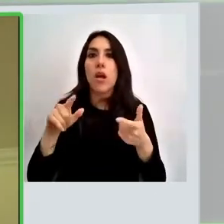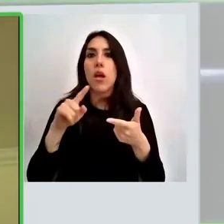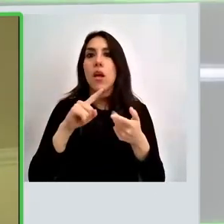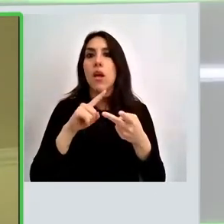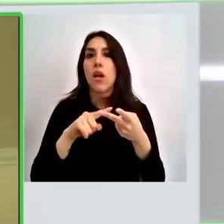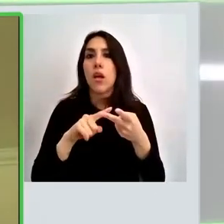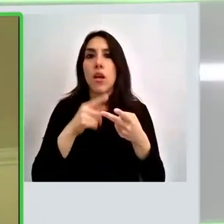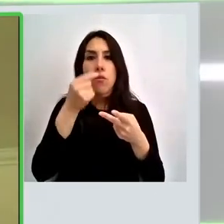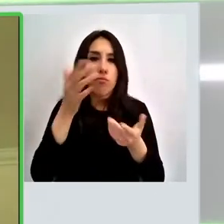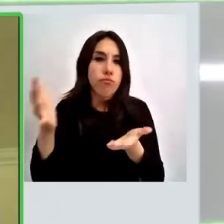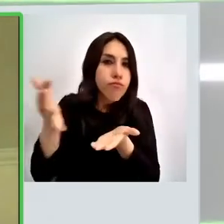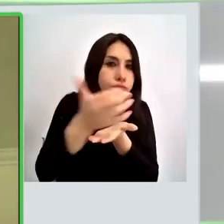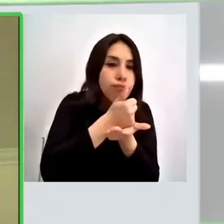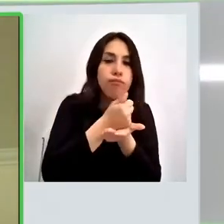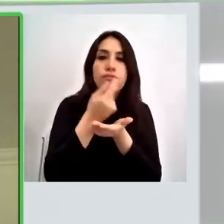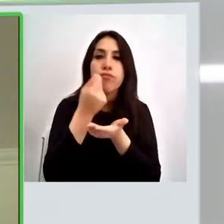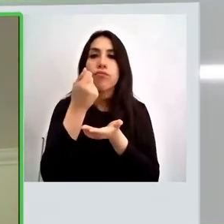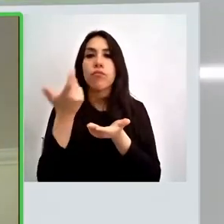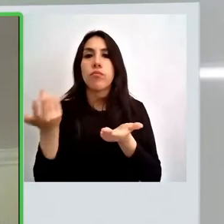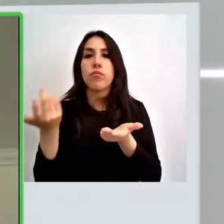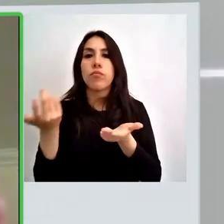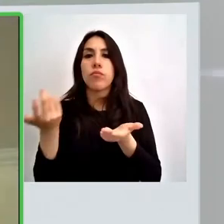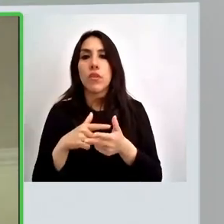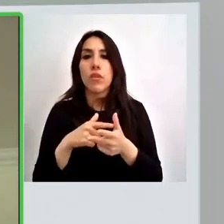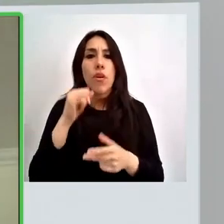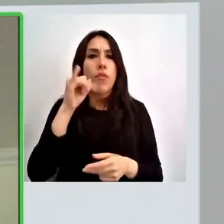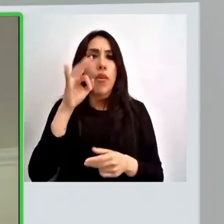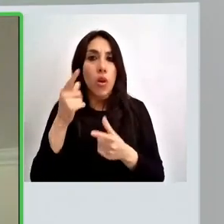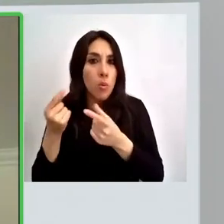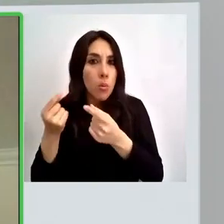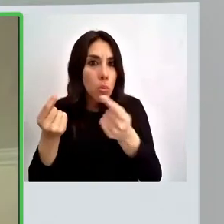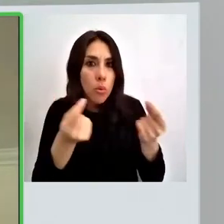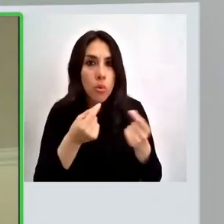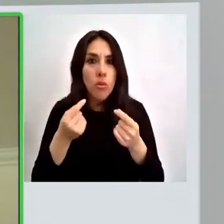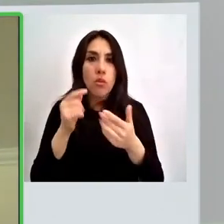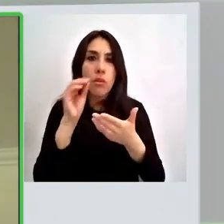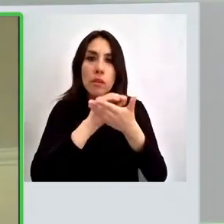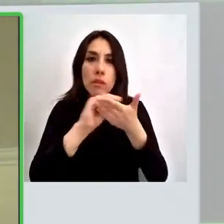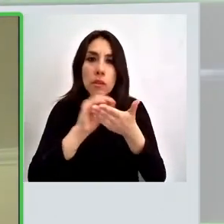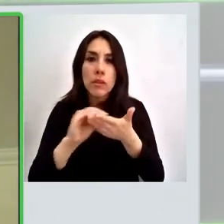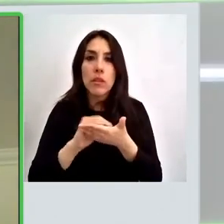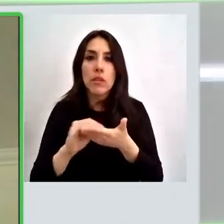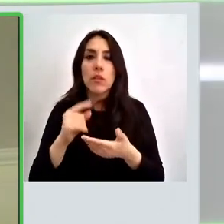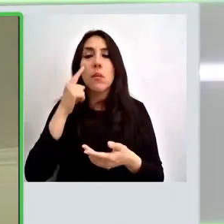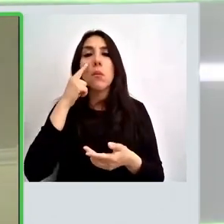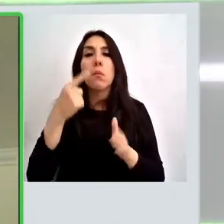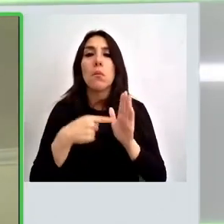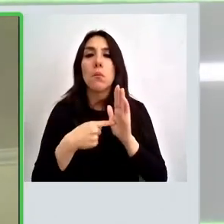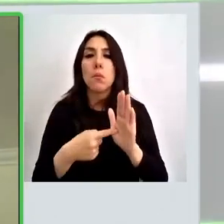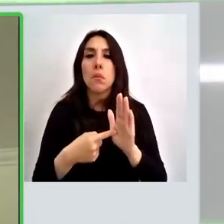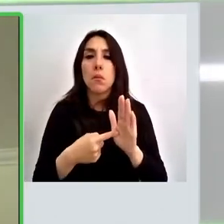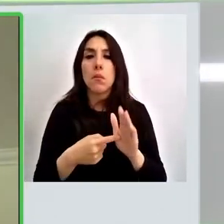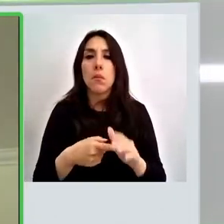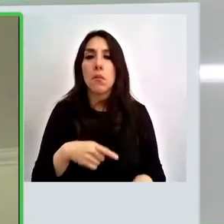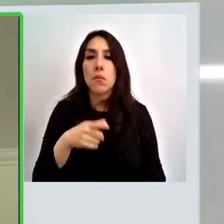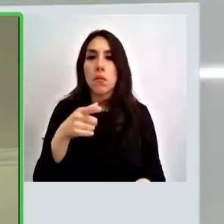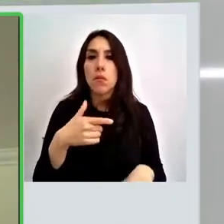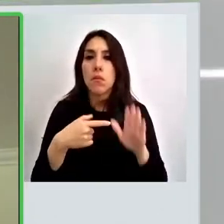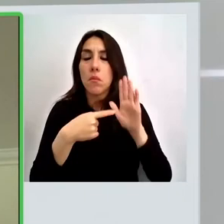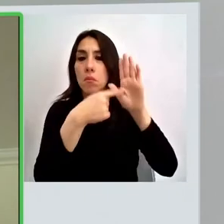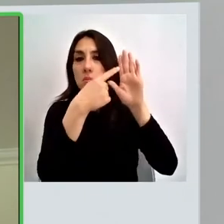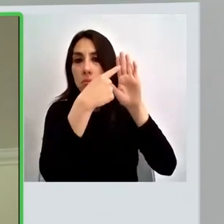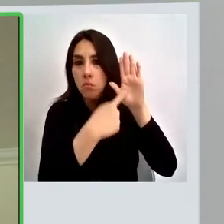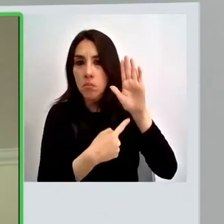entonces cuando hicimos el bosquejo de esta ley y colocamos los distintos títulos y hoy ese título